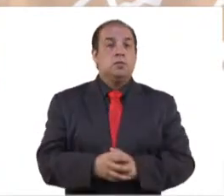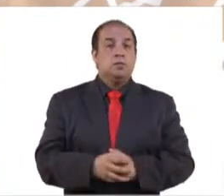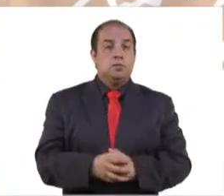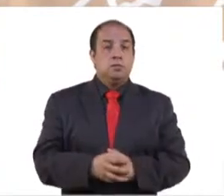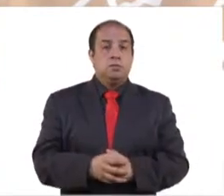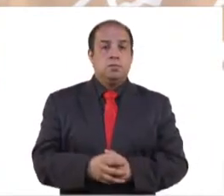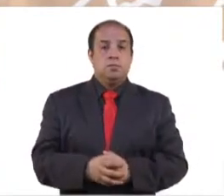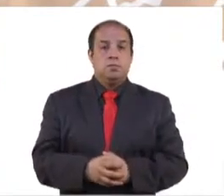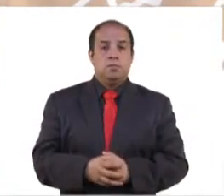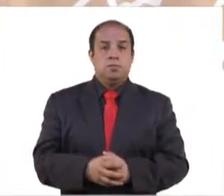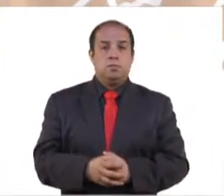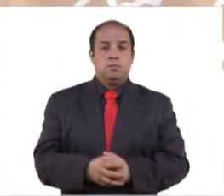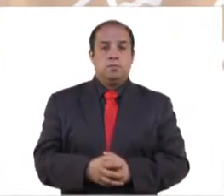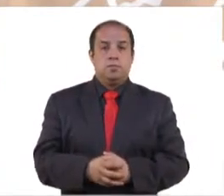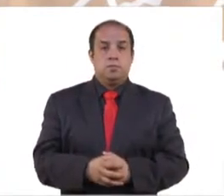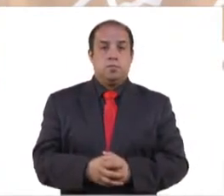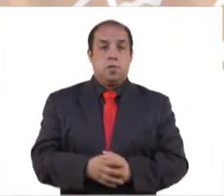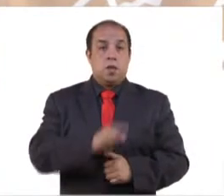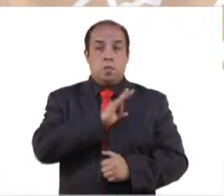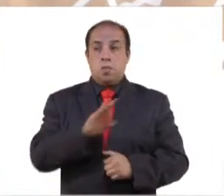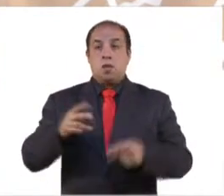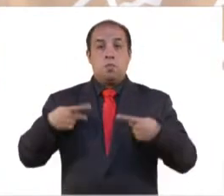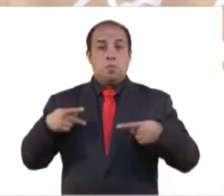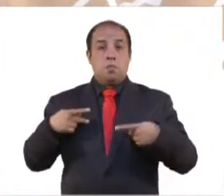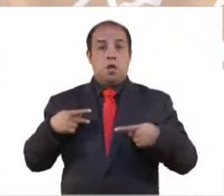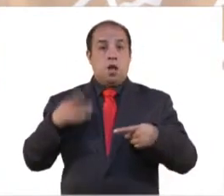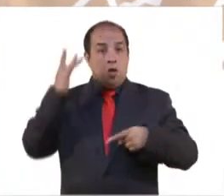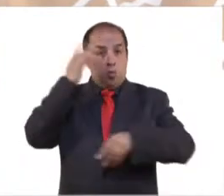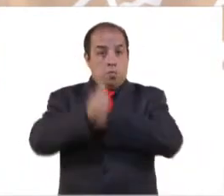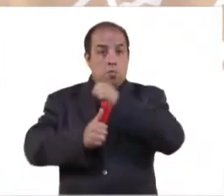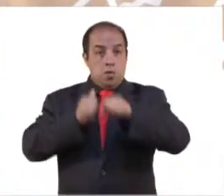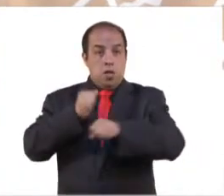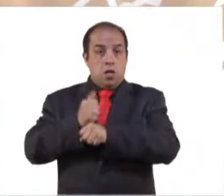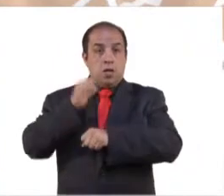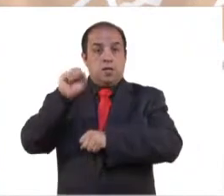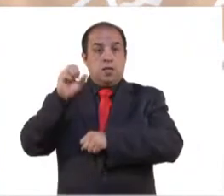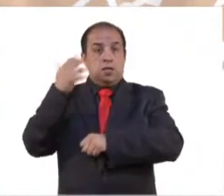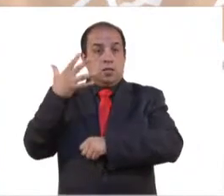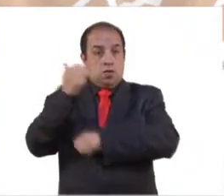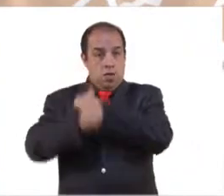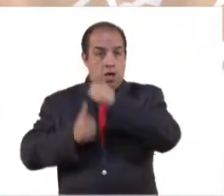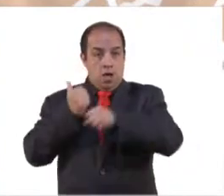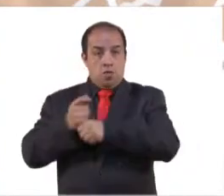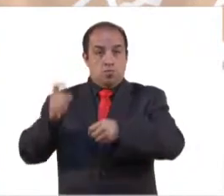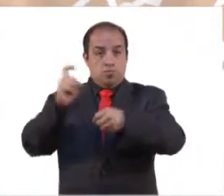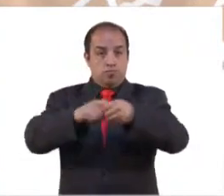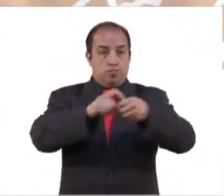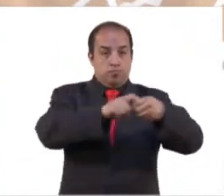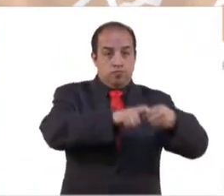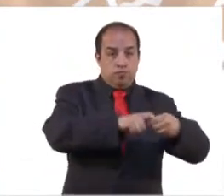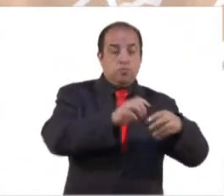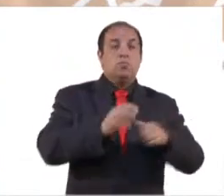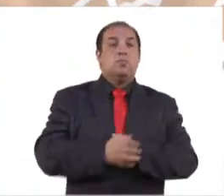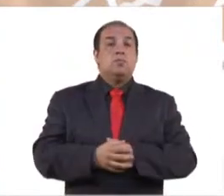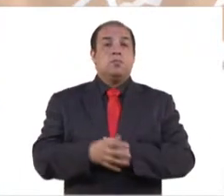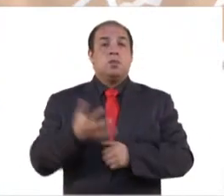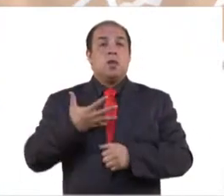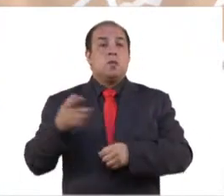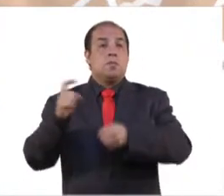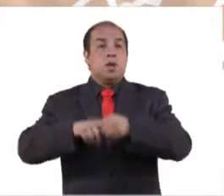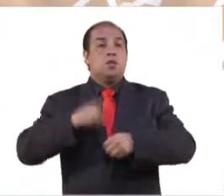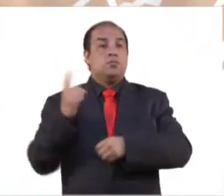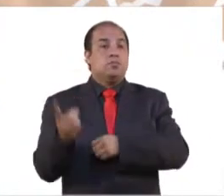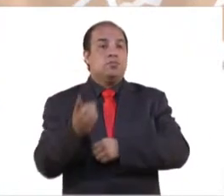podamos incorporar a quienes van cumpliendo la edad de 65 años y vamos incorporando permanentemente.